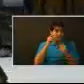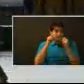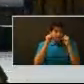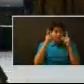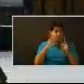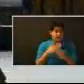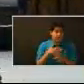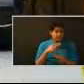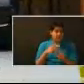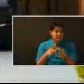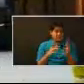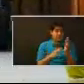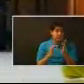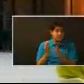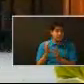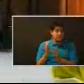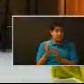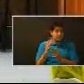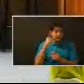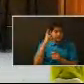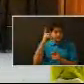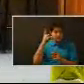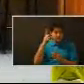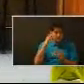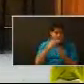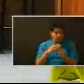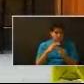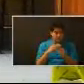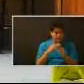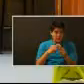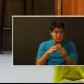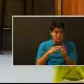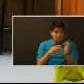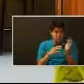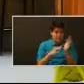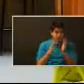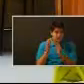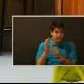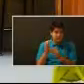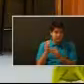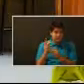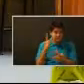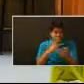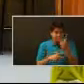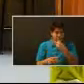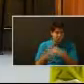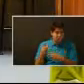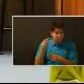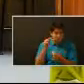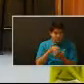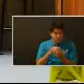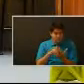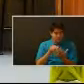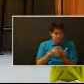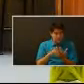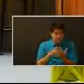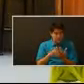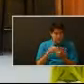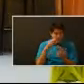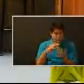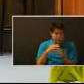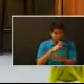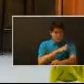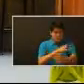En el nombre de Jesús, Señor, en el nombre de Jesús, te venimos pidiendo en el nombre poderoso de